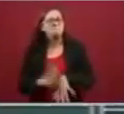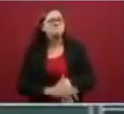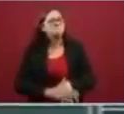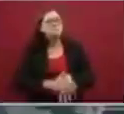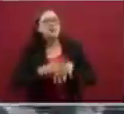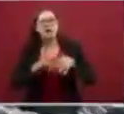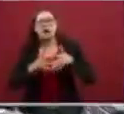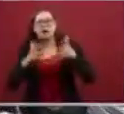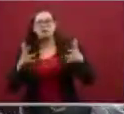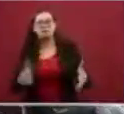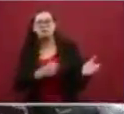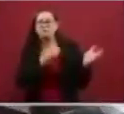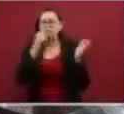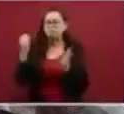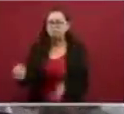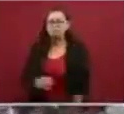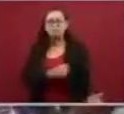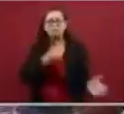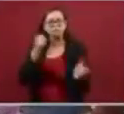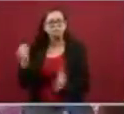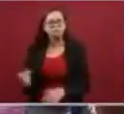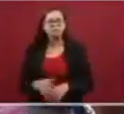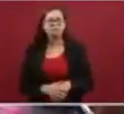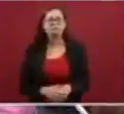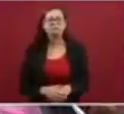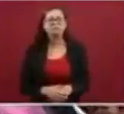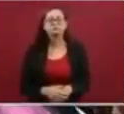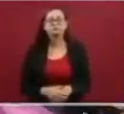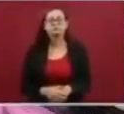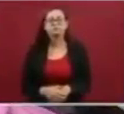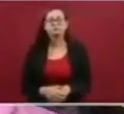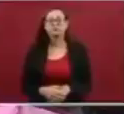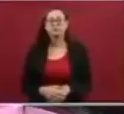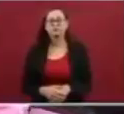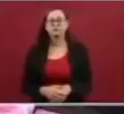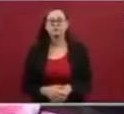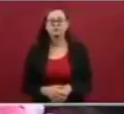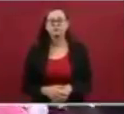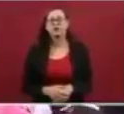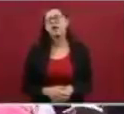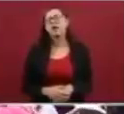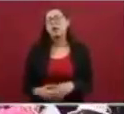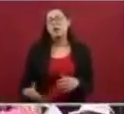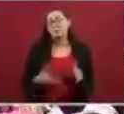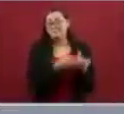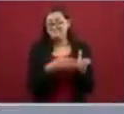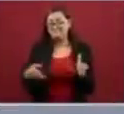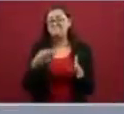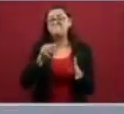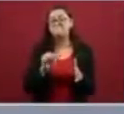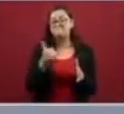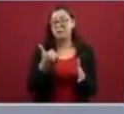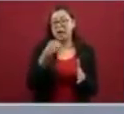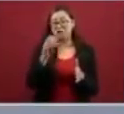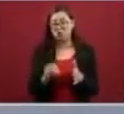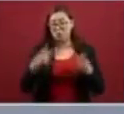En mayo, el índice de confianza del consumidor se